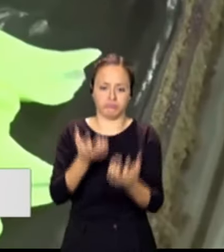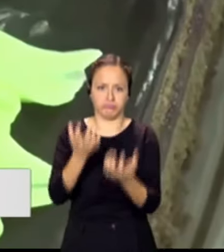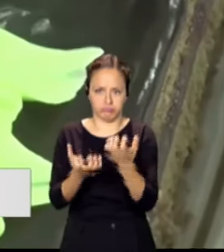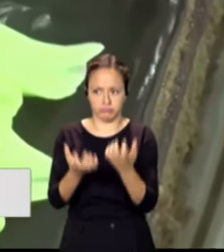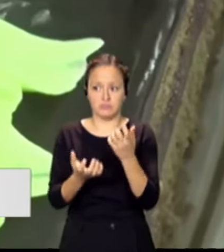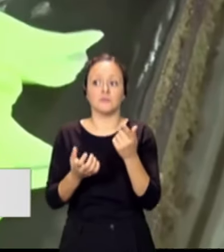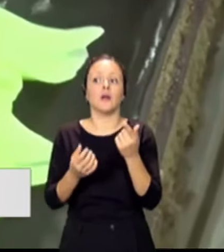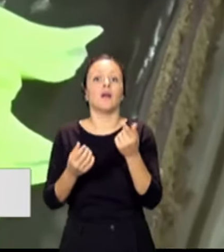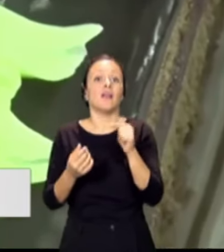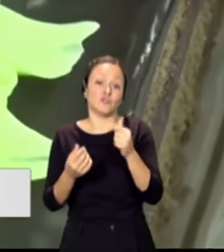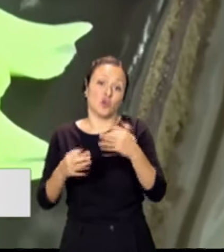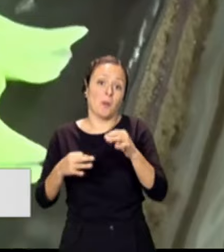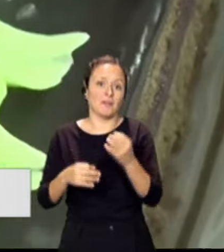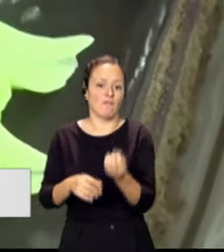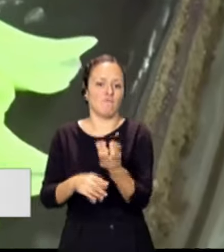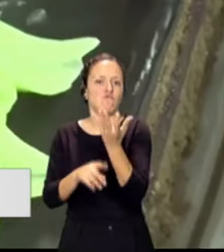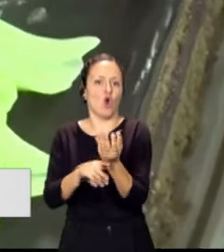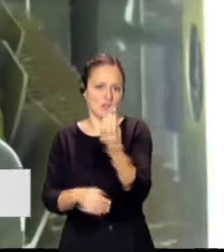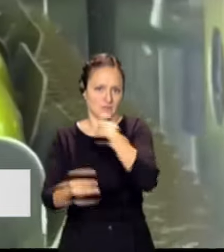tener flores